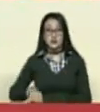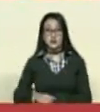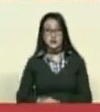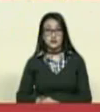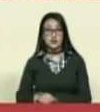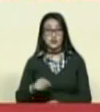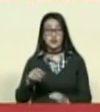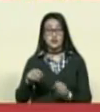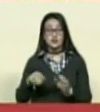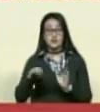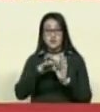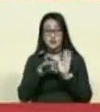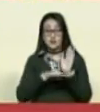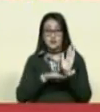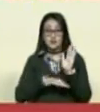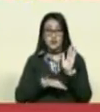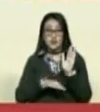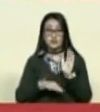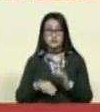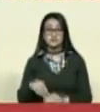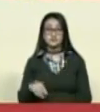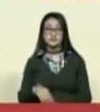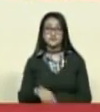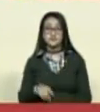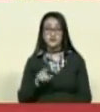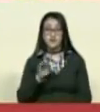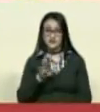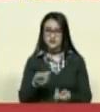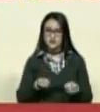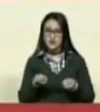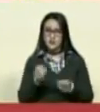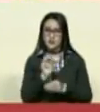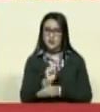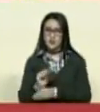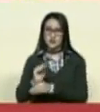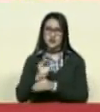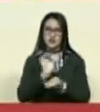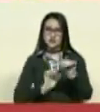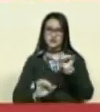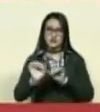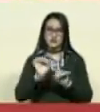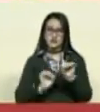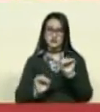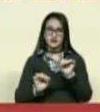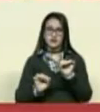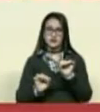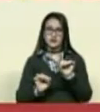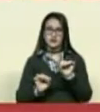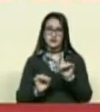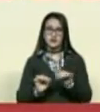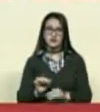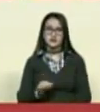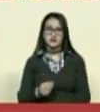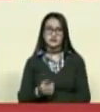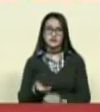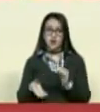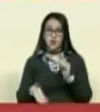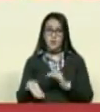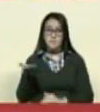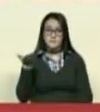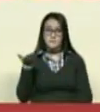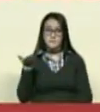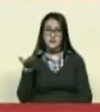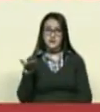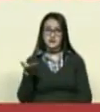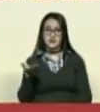nueva tabla. Todo esto son medidas para proteger, defender, para aumentar,